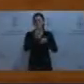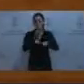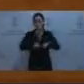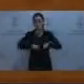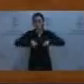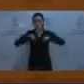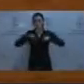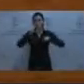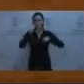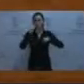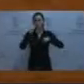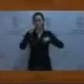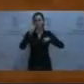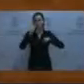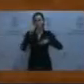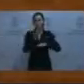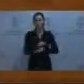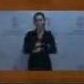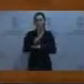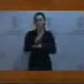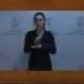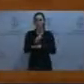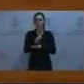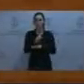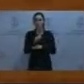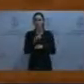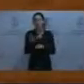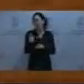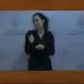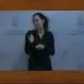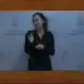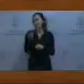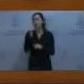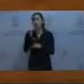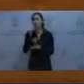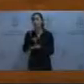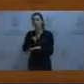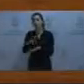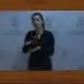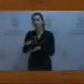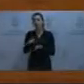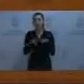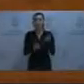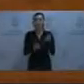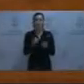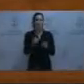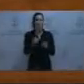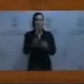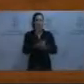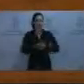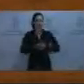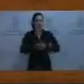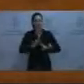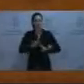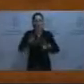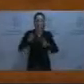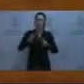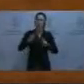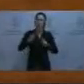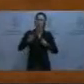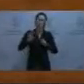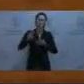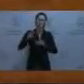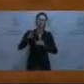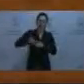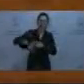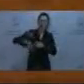mero mantenimiento, que no se está haciendo en todas, yo he estado hace poco allí y, bueno, hay algunas que su aspecto exterior, por lo menos,